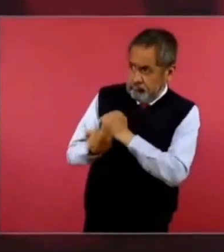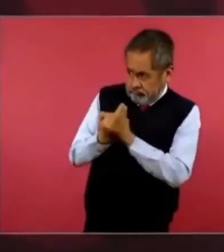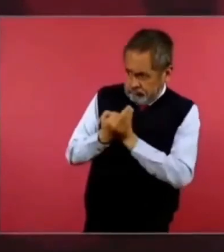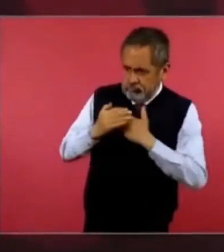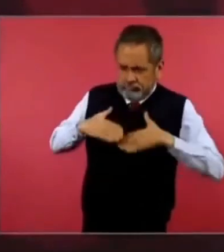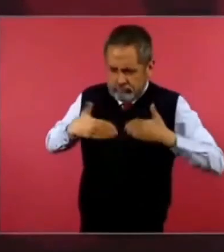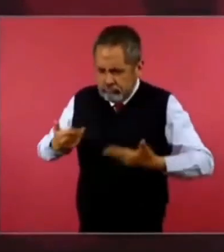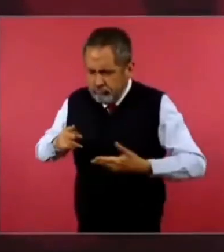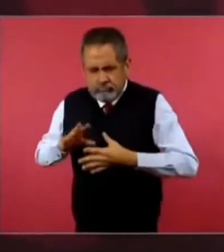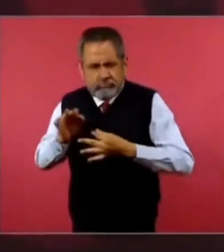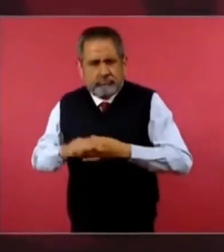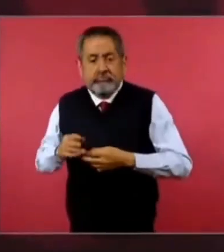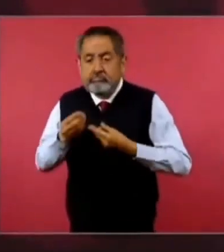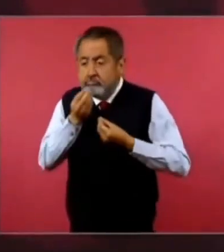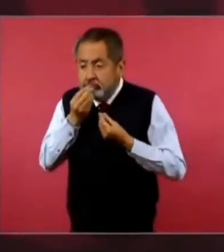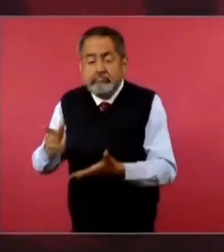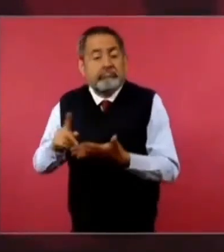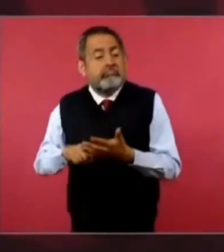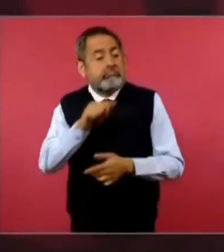y declaran